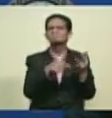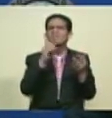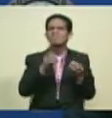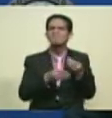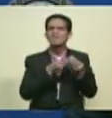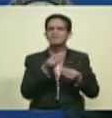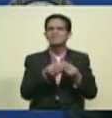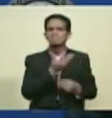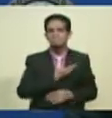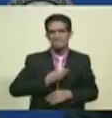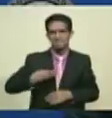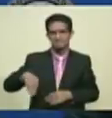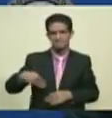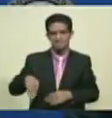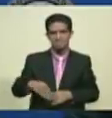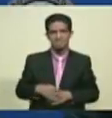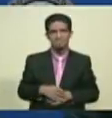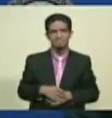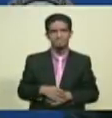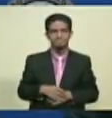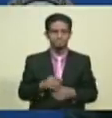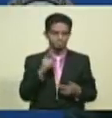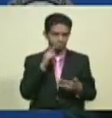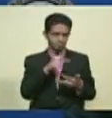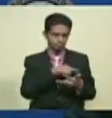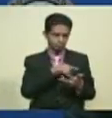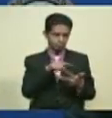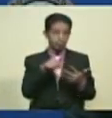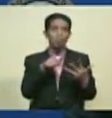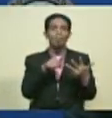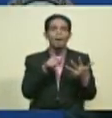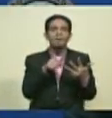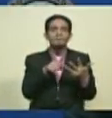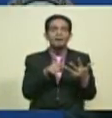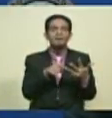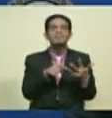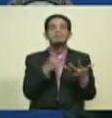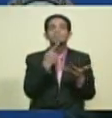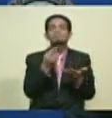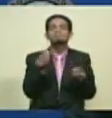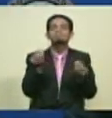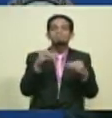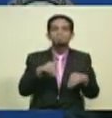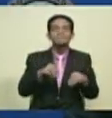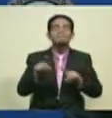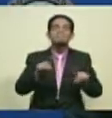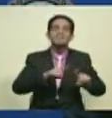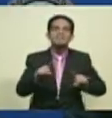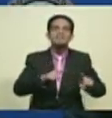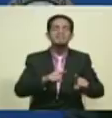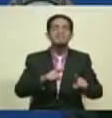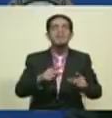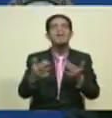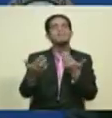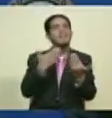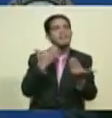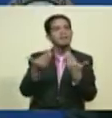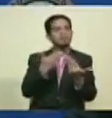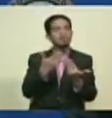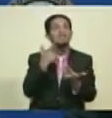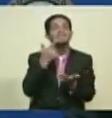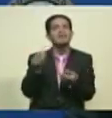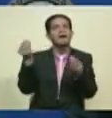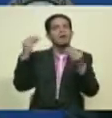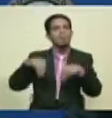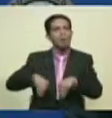Venezuela. Una, dos, tres. La cuarta, dirigir las relaciones exteriores de la República y celebrar y ratificar los tratados,